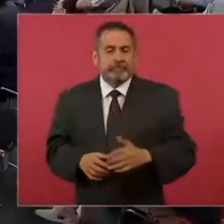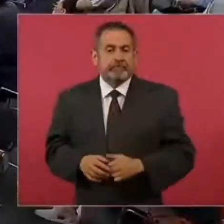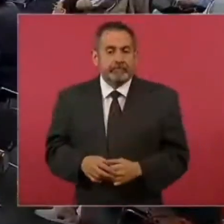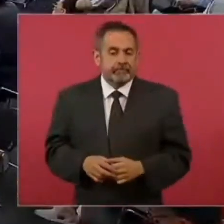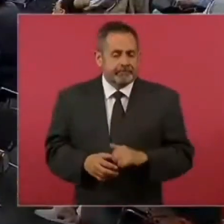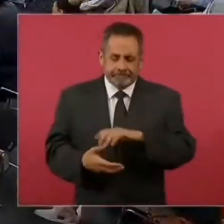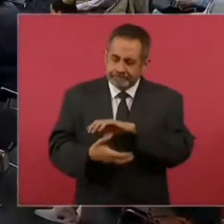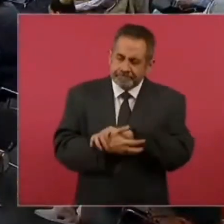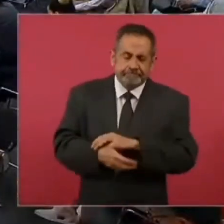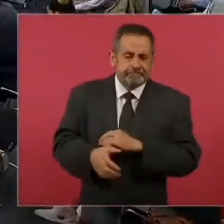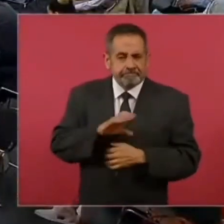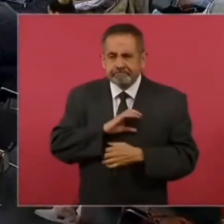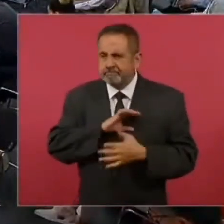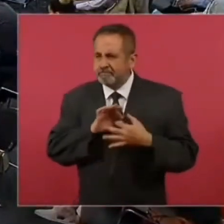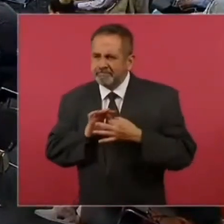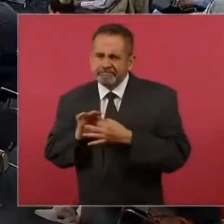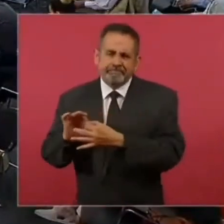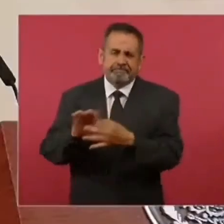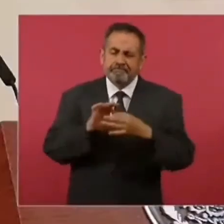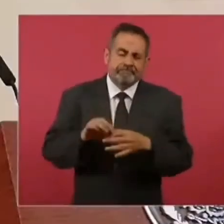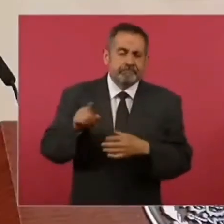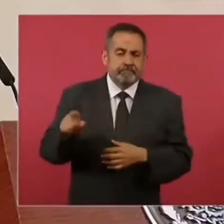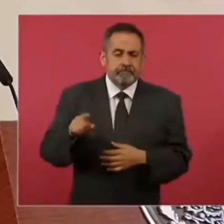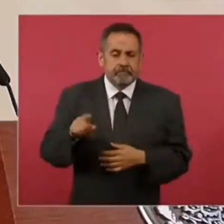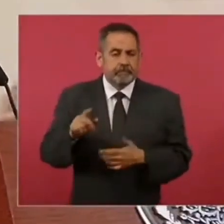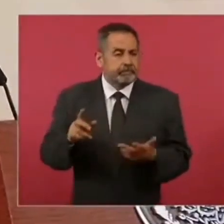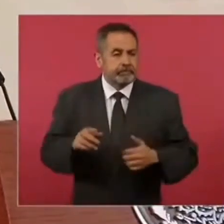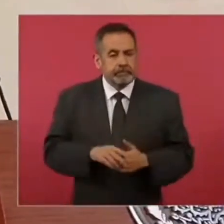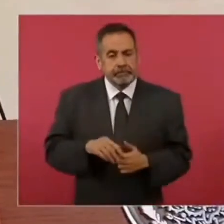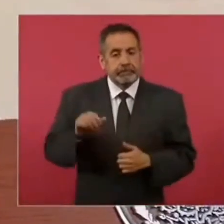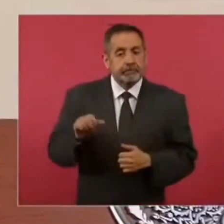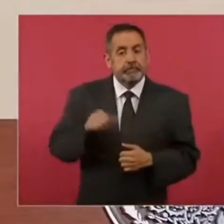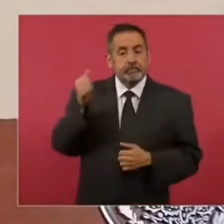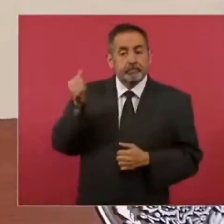muy fraternos. Pero hay otros